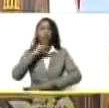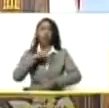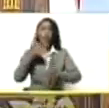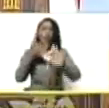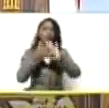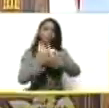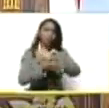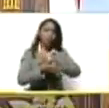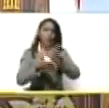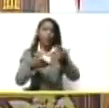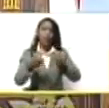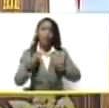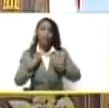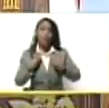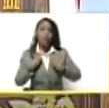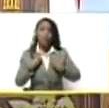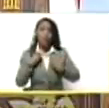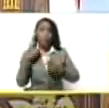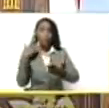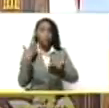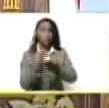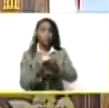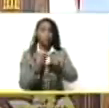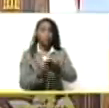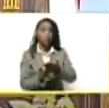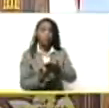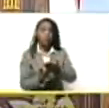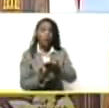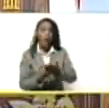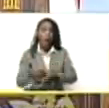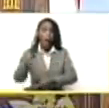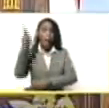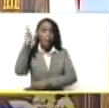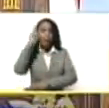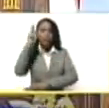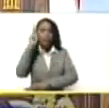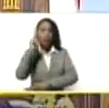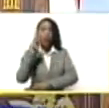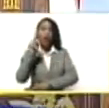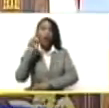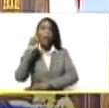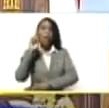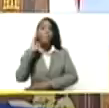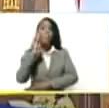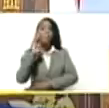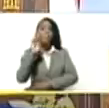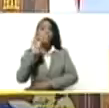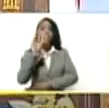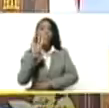del deterioro en la distribución del gasoil de la gasolina